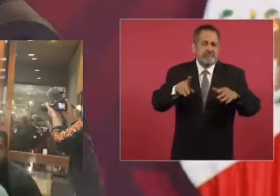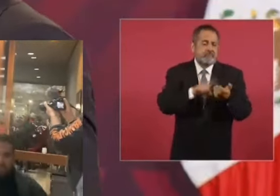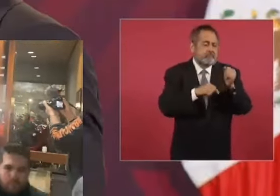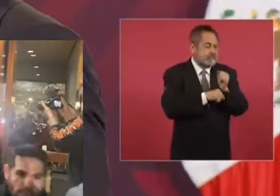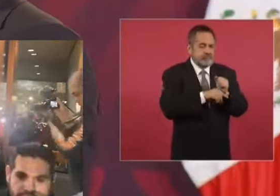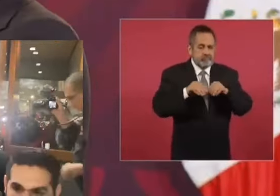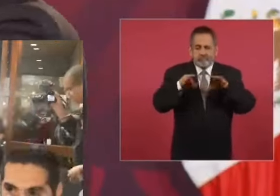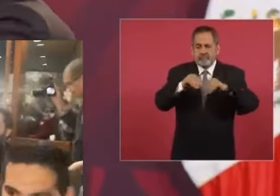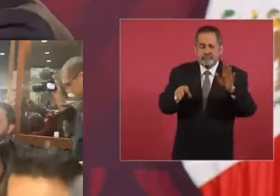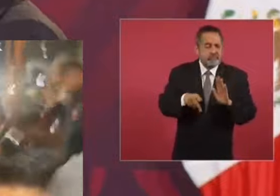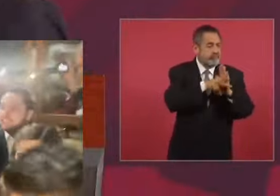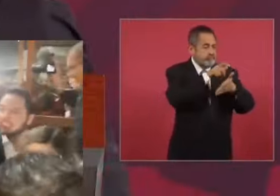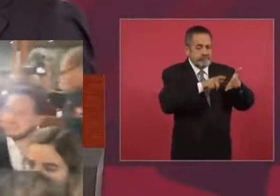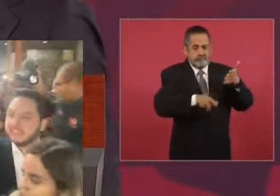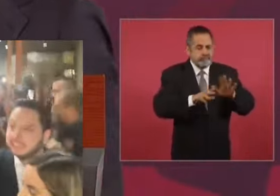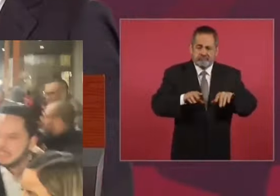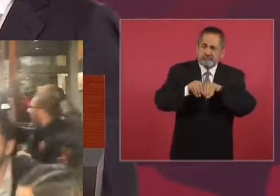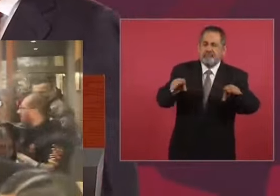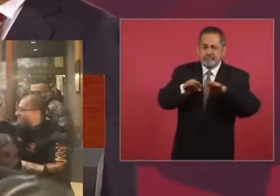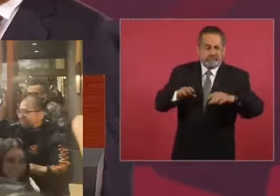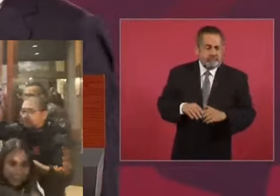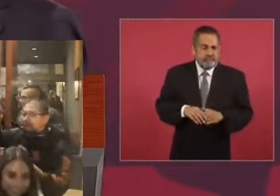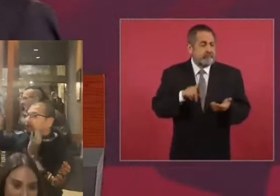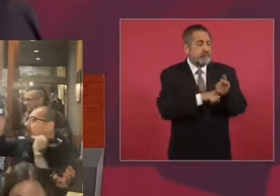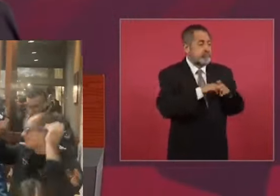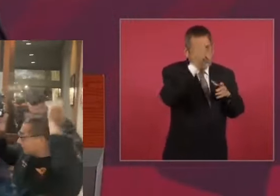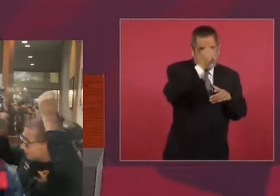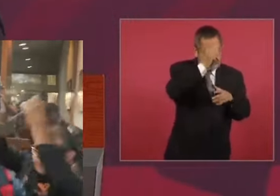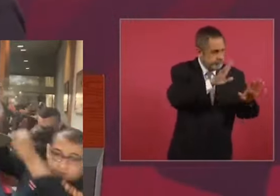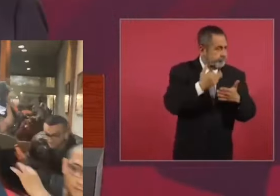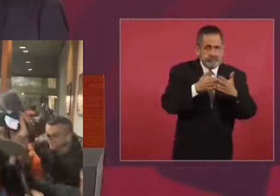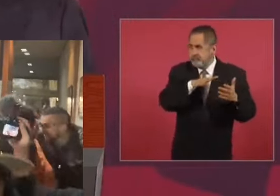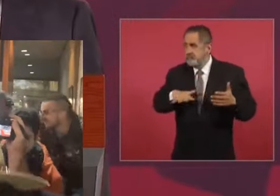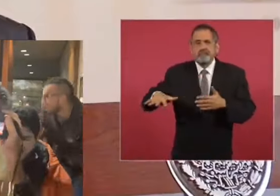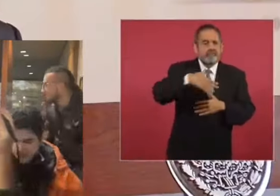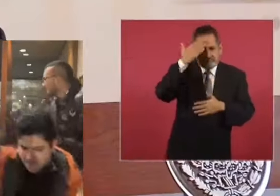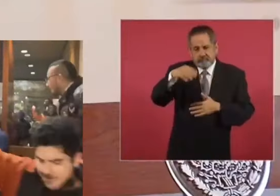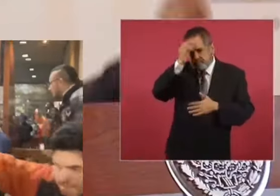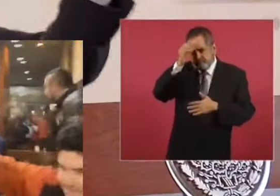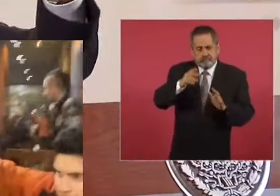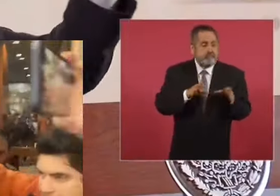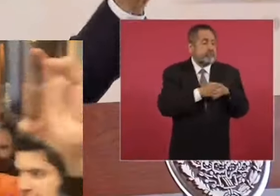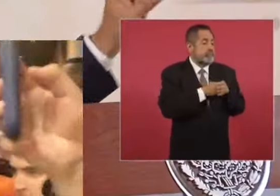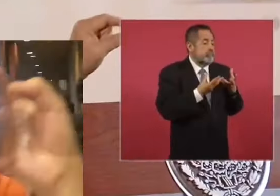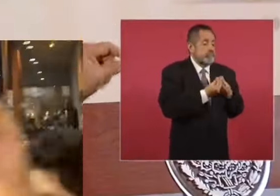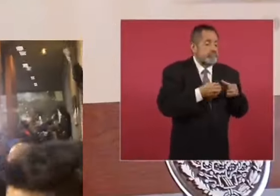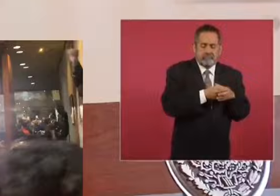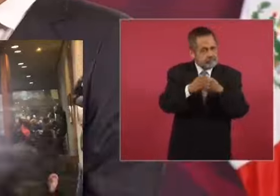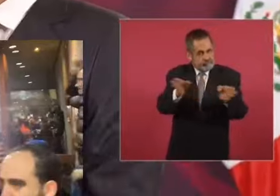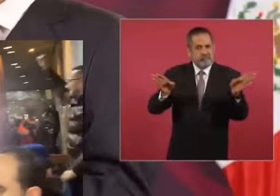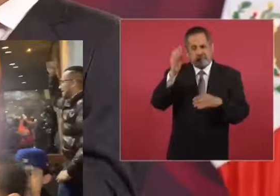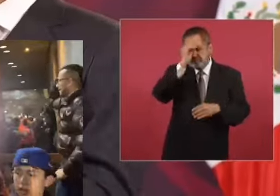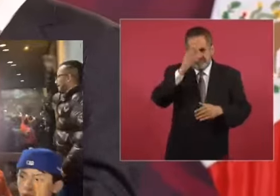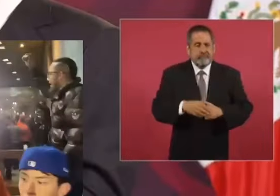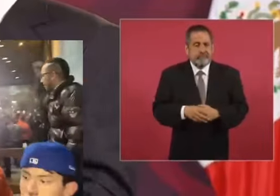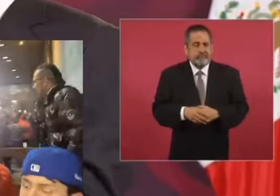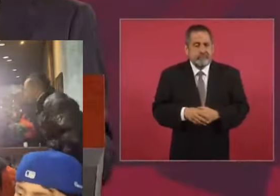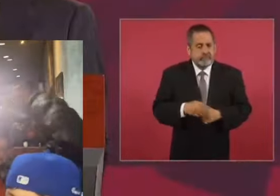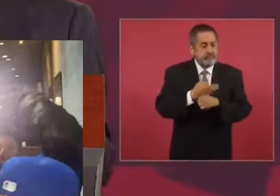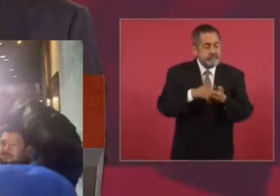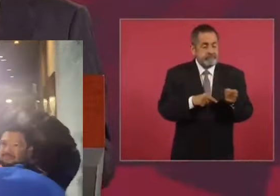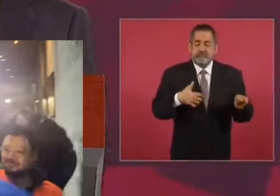queda solo en las columnas y en la opinión de la llamada clase política, ¿no? Y en algunos sectores de clase media. Hay mucho